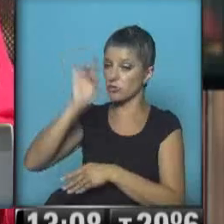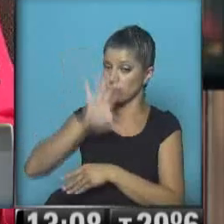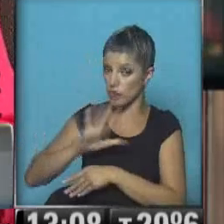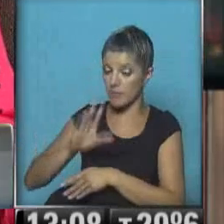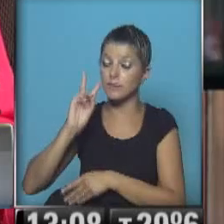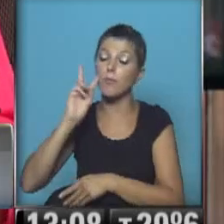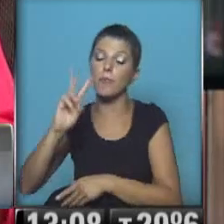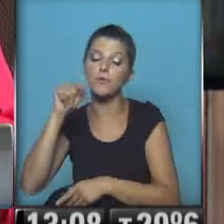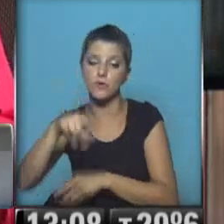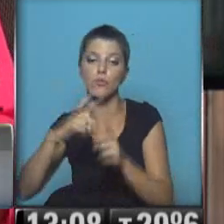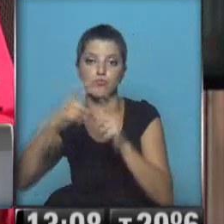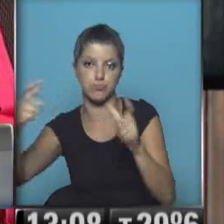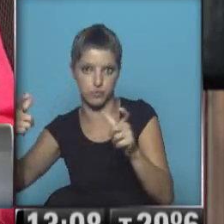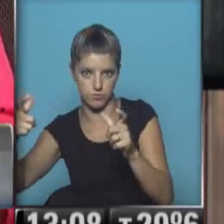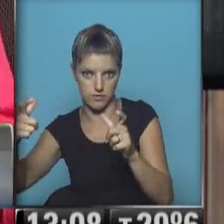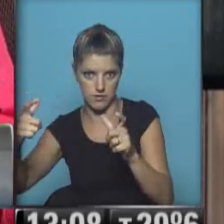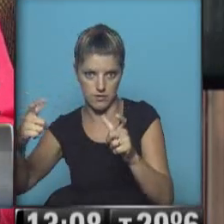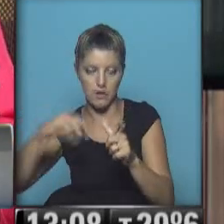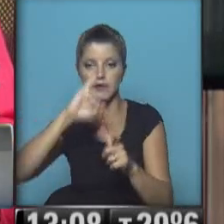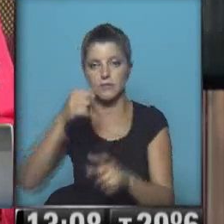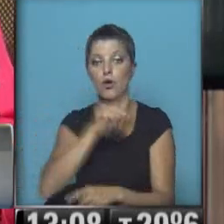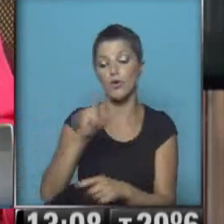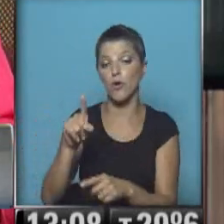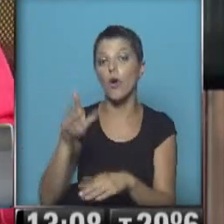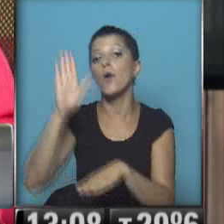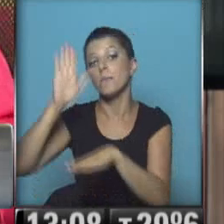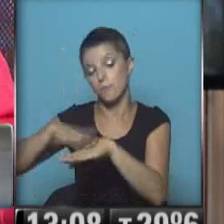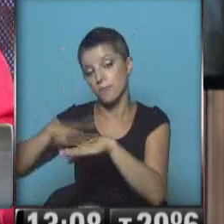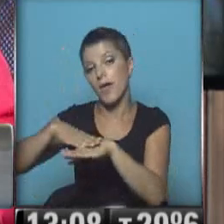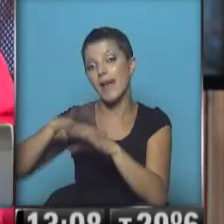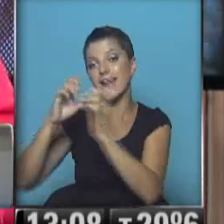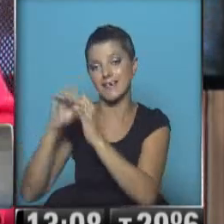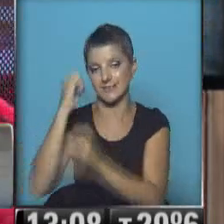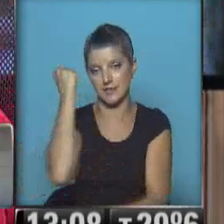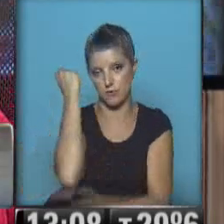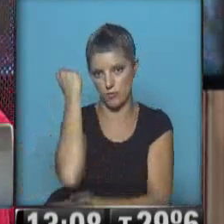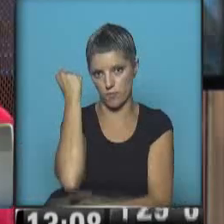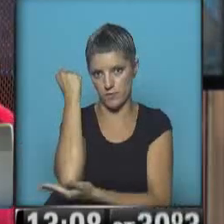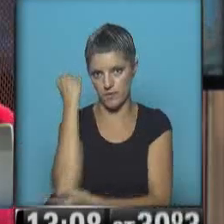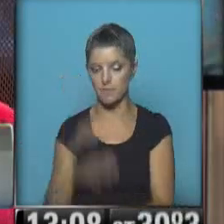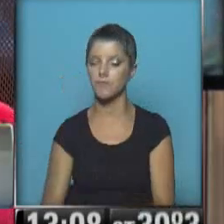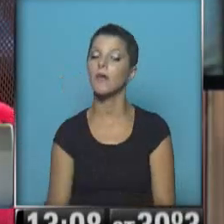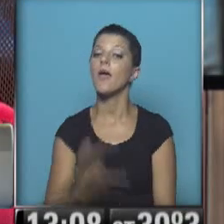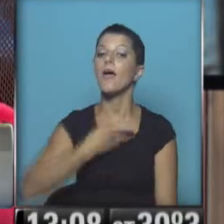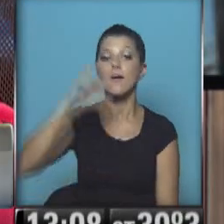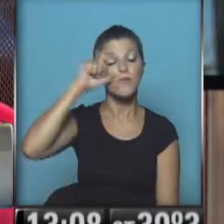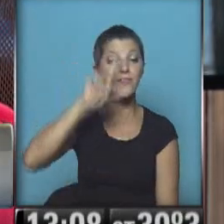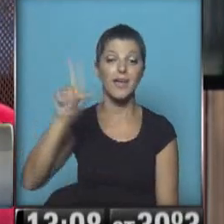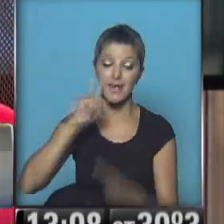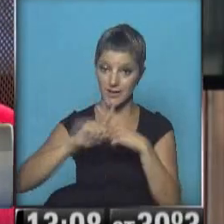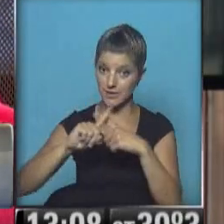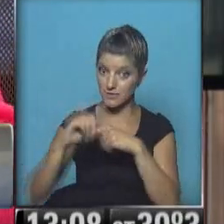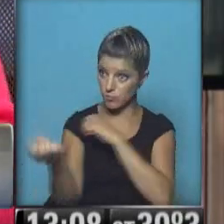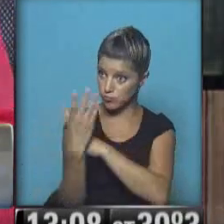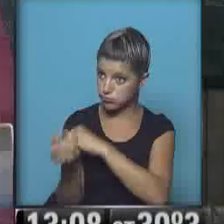si se produce esto, ¿no? Si ha crecido con la crisis que hoy hay en Grecia. Félix, sí, tenemos mensajes.